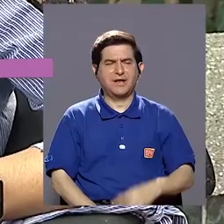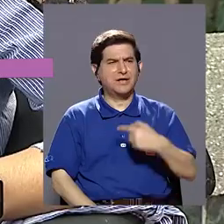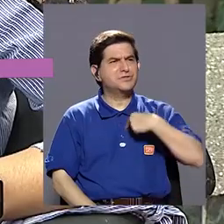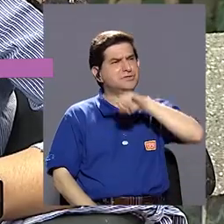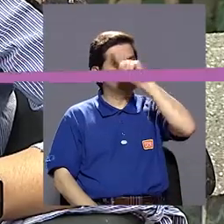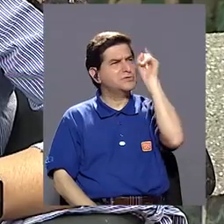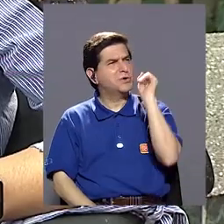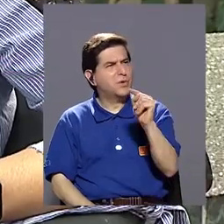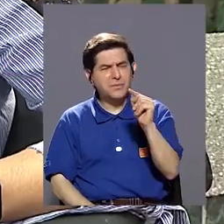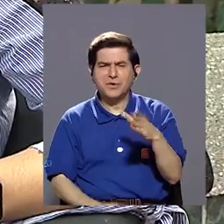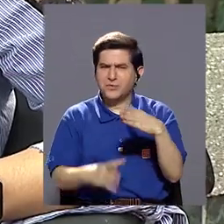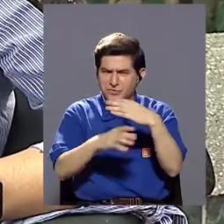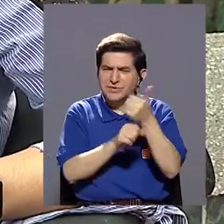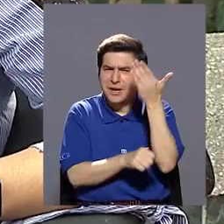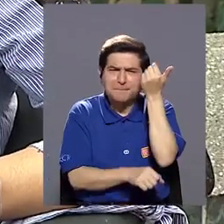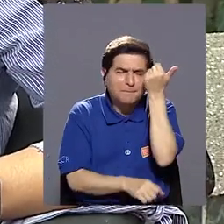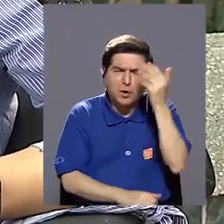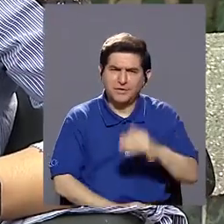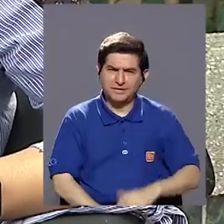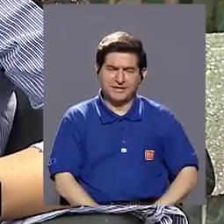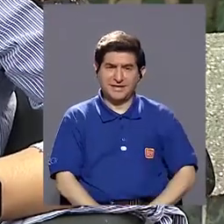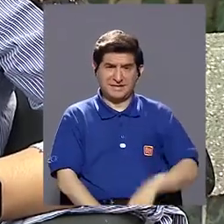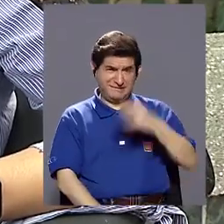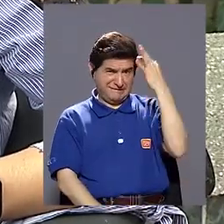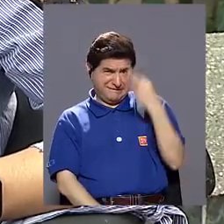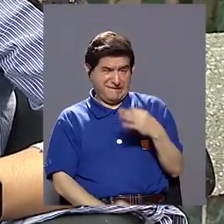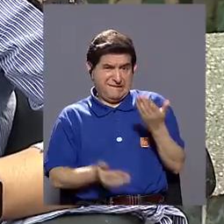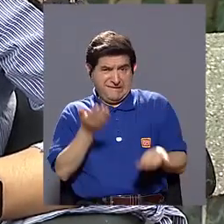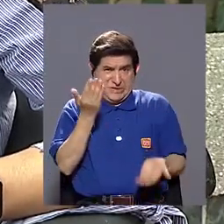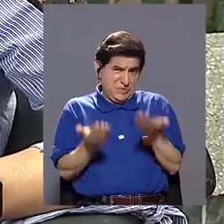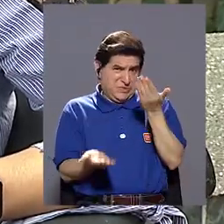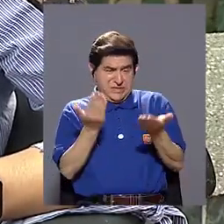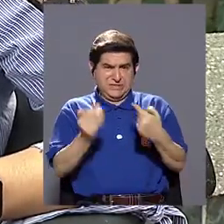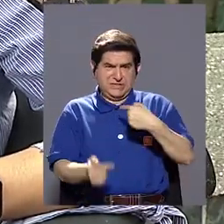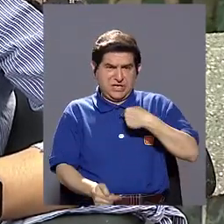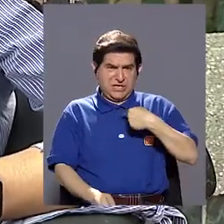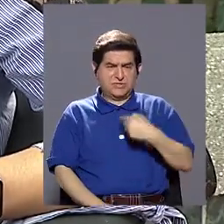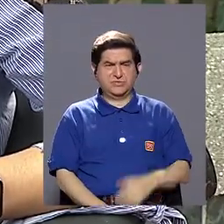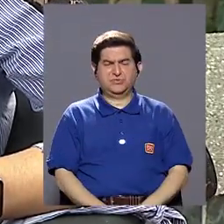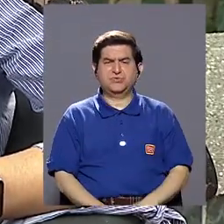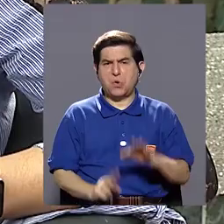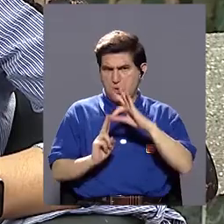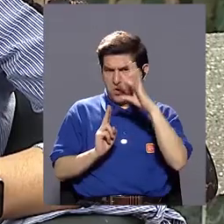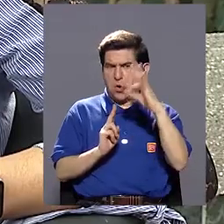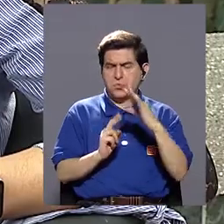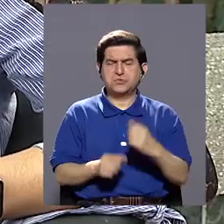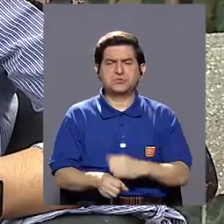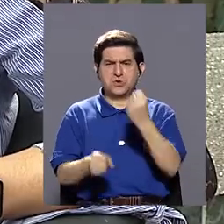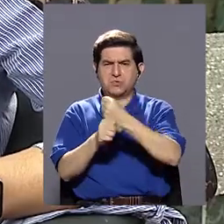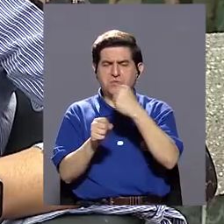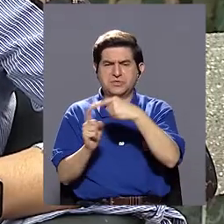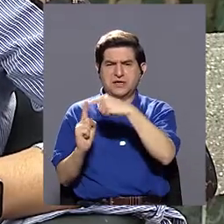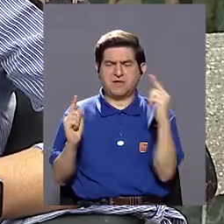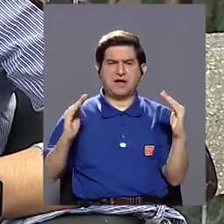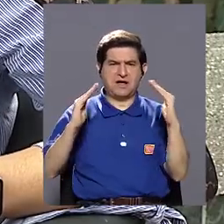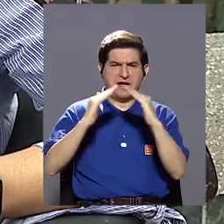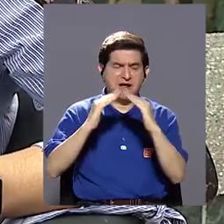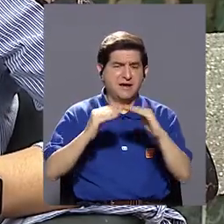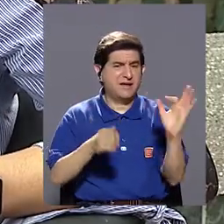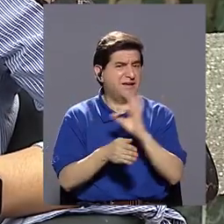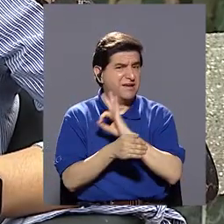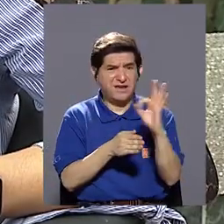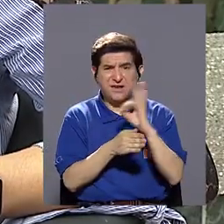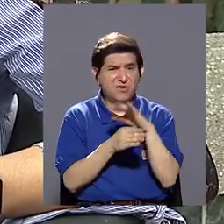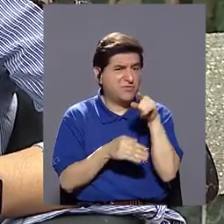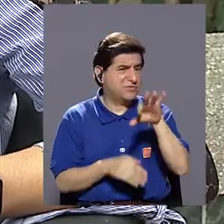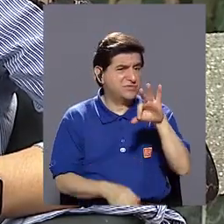me hago esta pregunta y te la hago porque creo que puede ser que yo opte por el teletrabajo y no